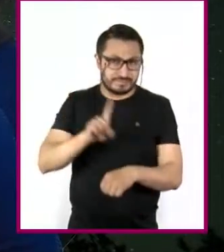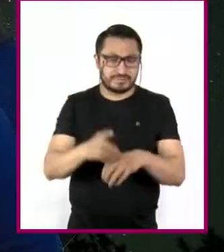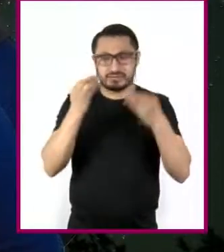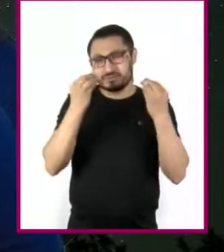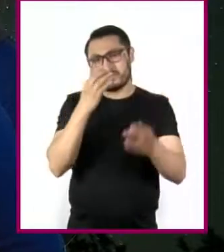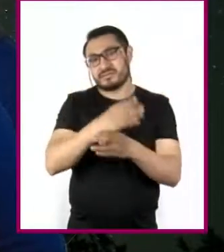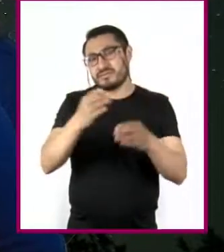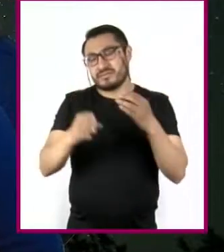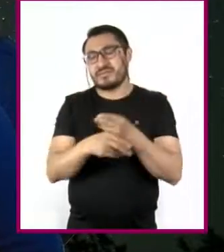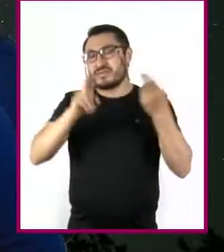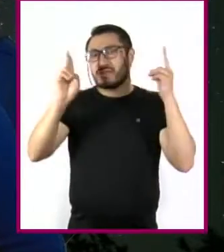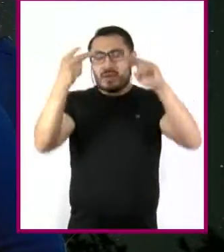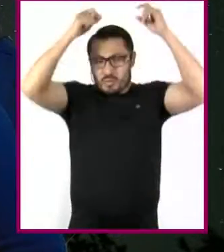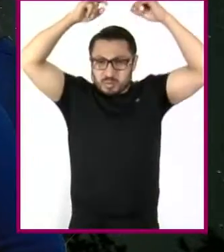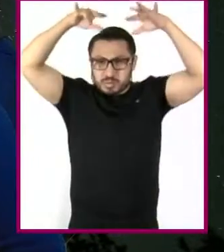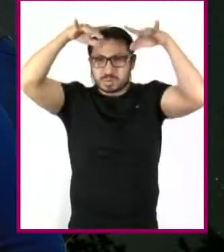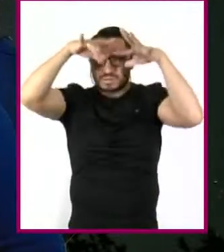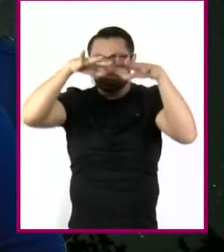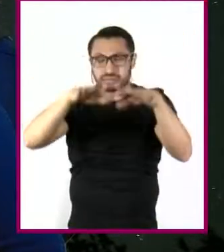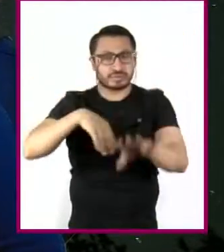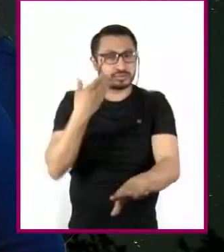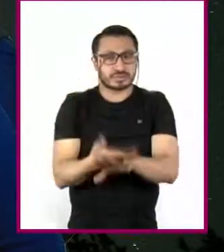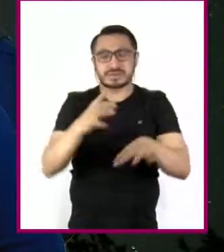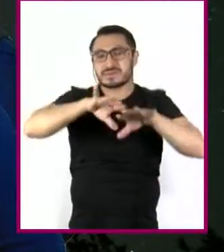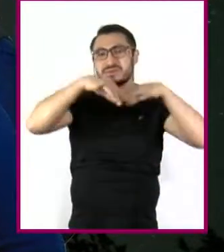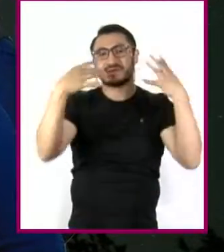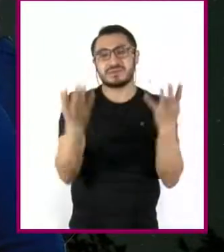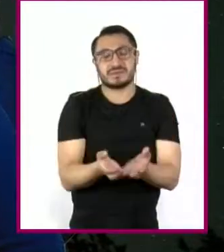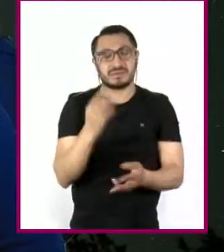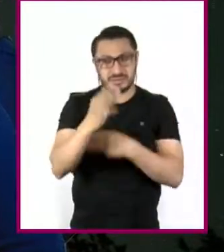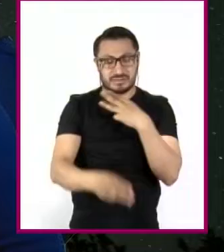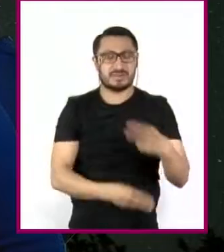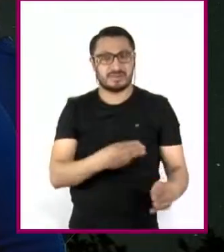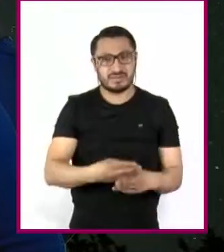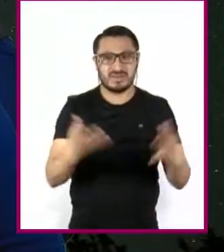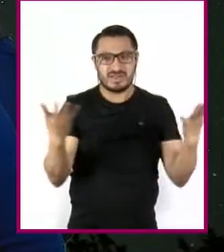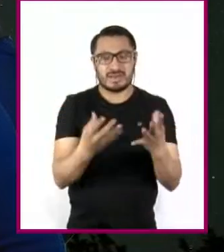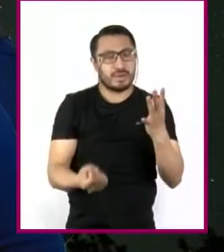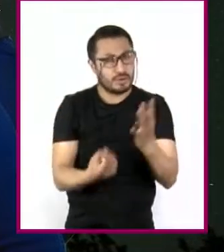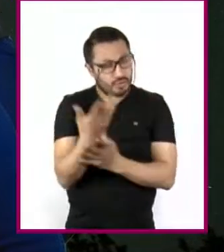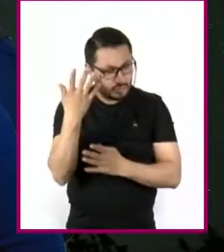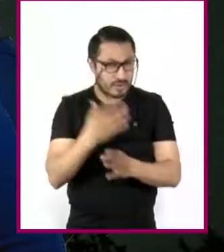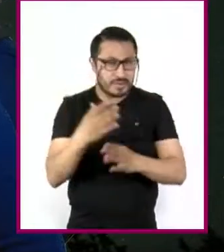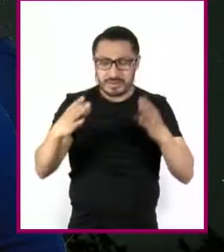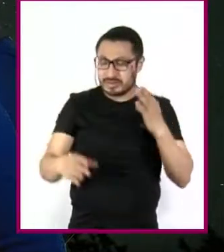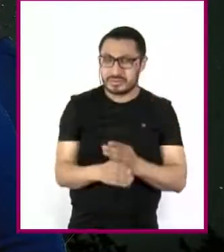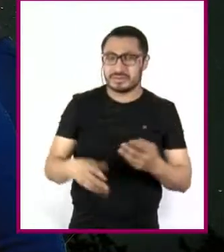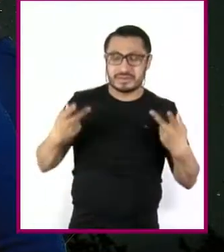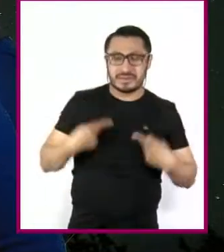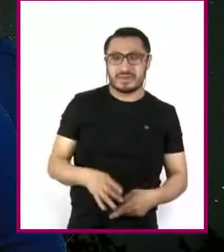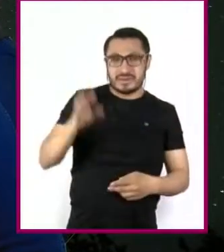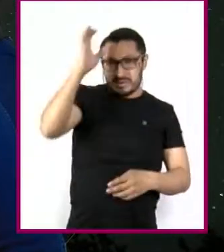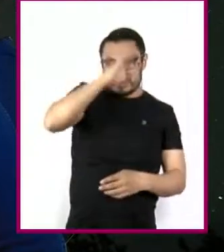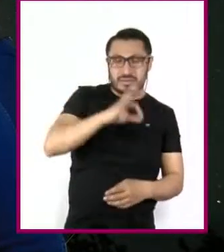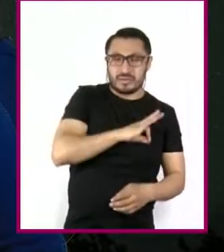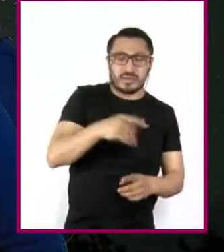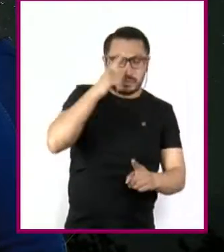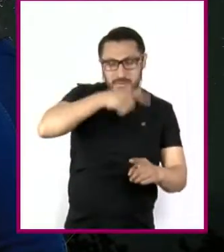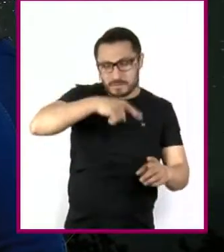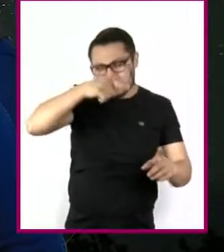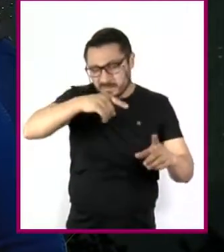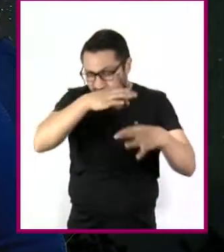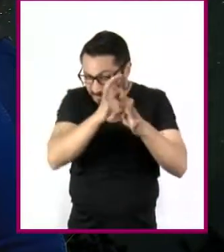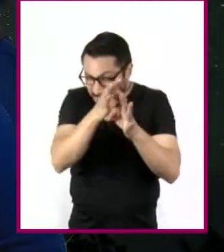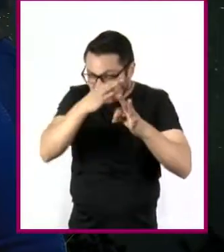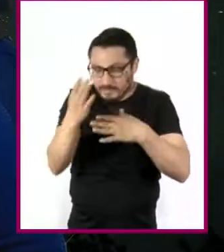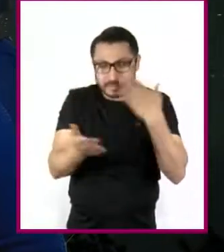partículas provenientes del espacio golpeen la atmósfera y creen otras partículas, que los científicos pueden medir. La